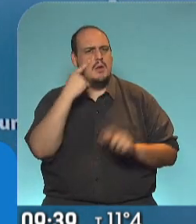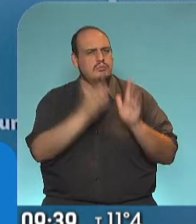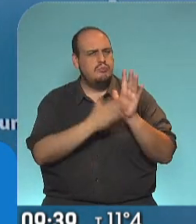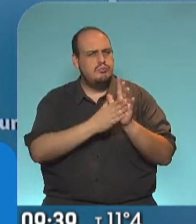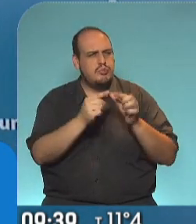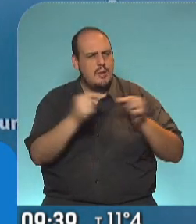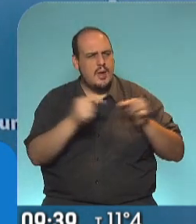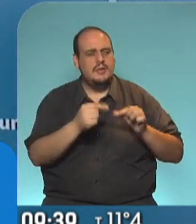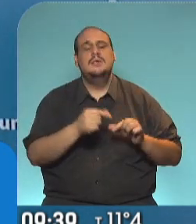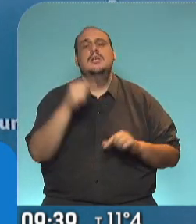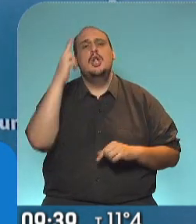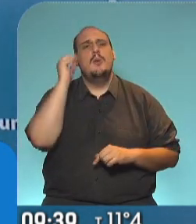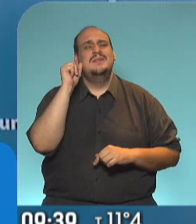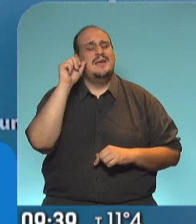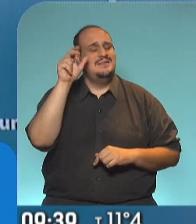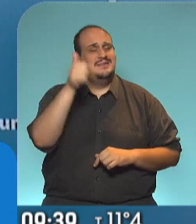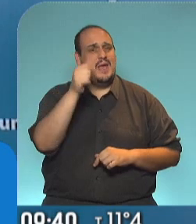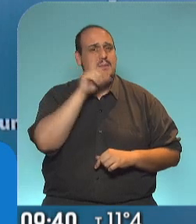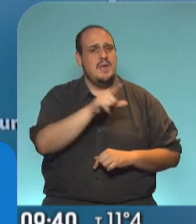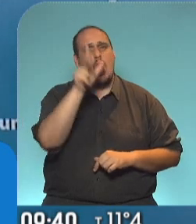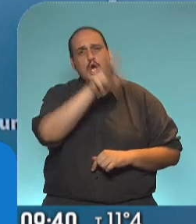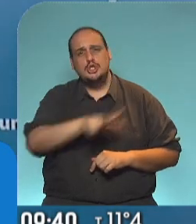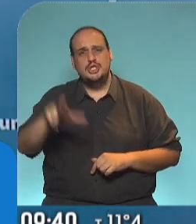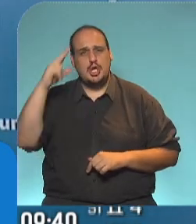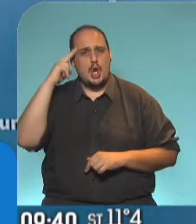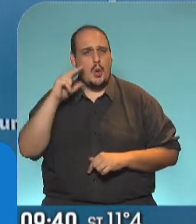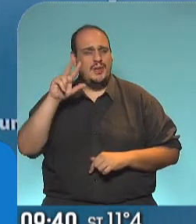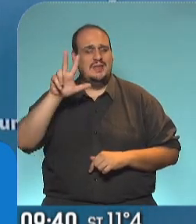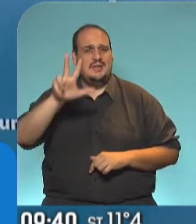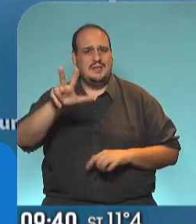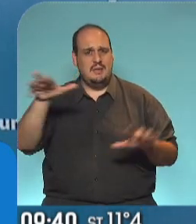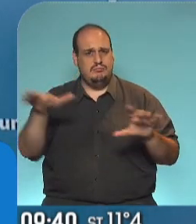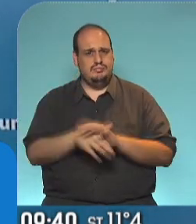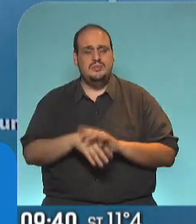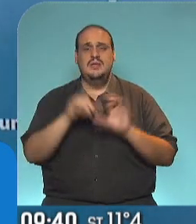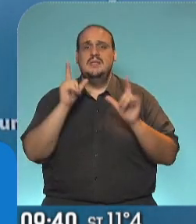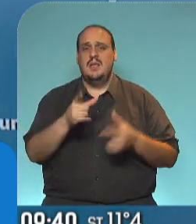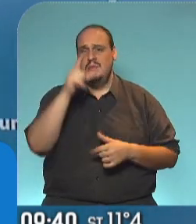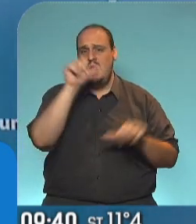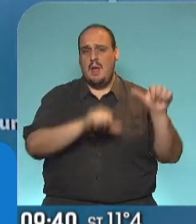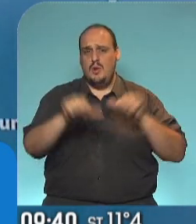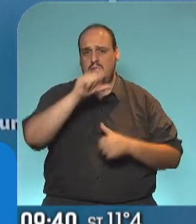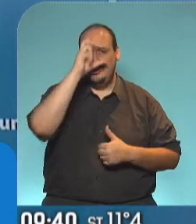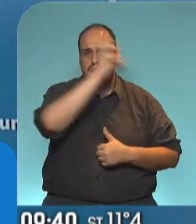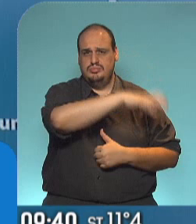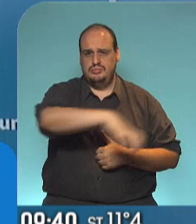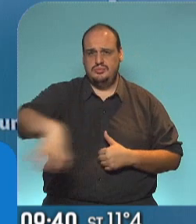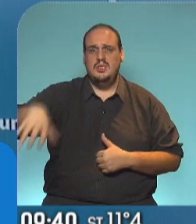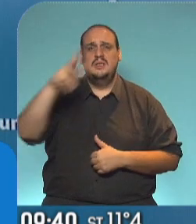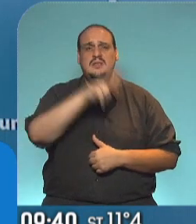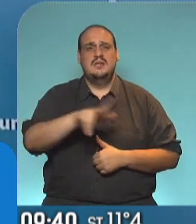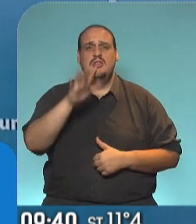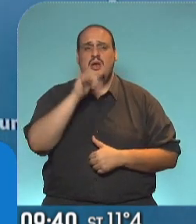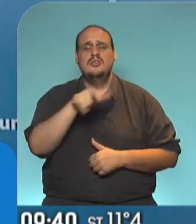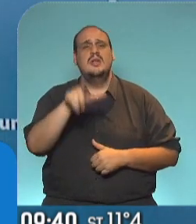mil 893 y en las últimas 24 horas la red de 314 laboratorios ha procesado 3 mil